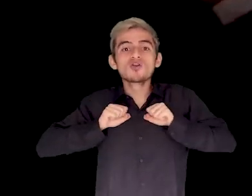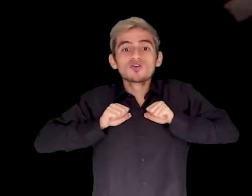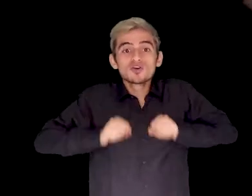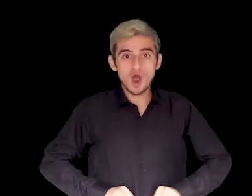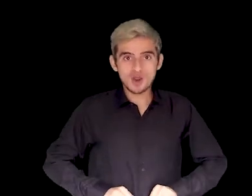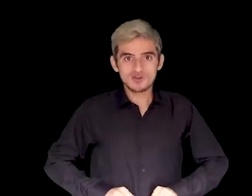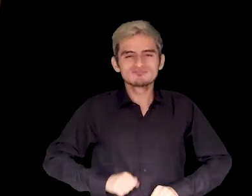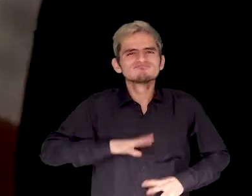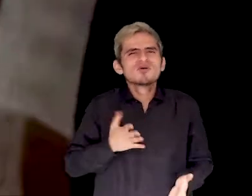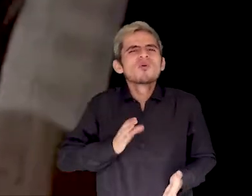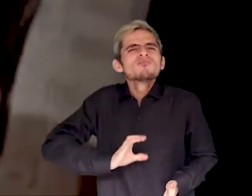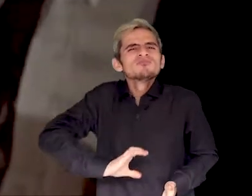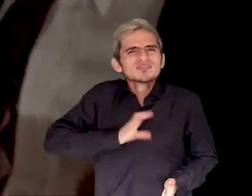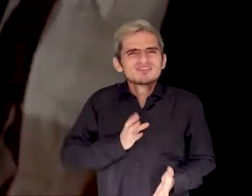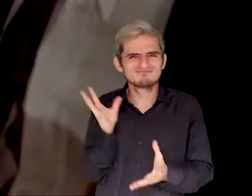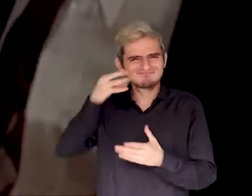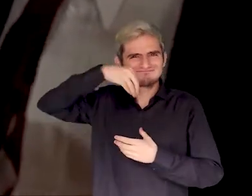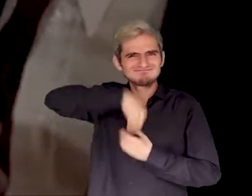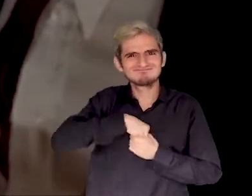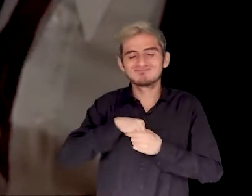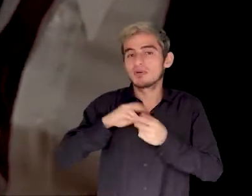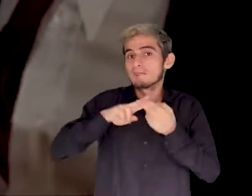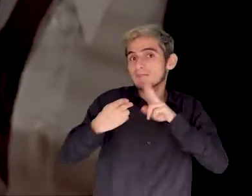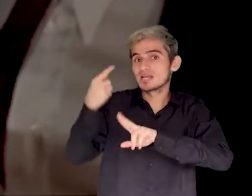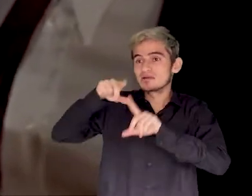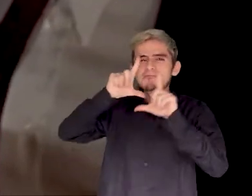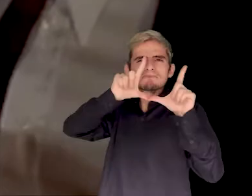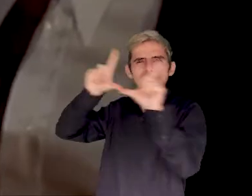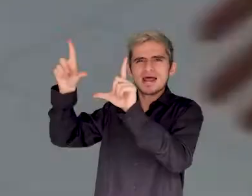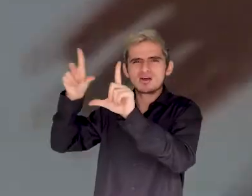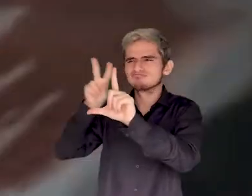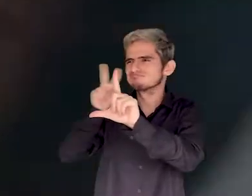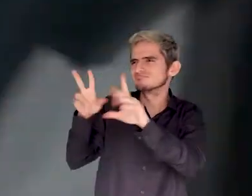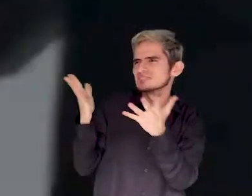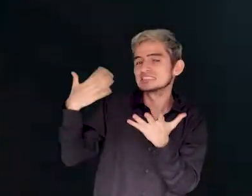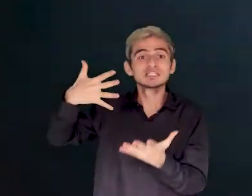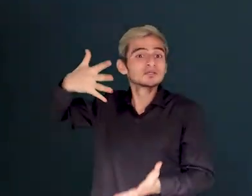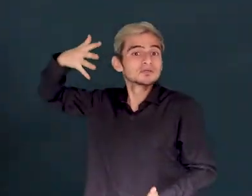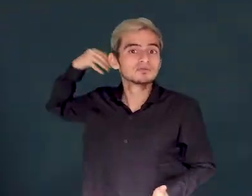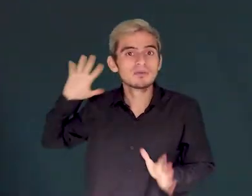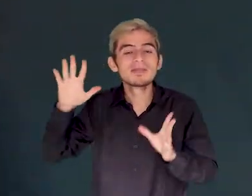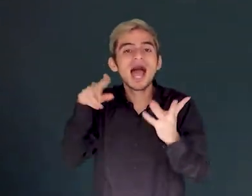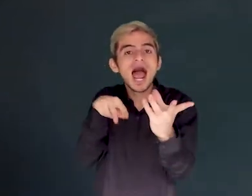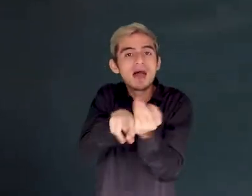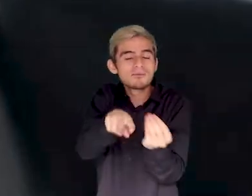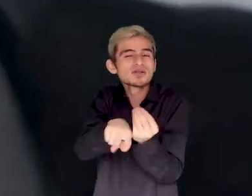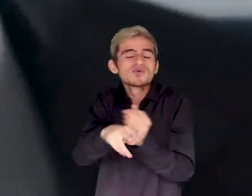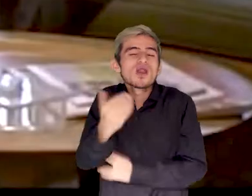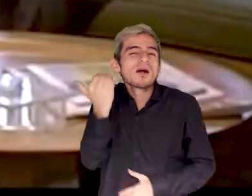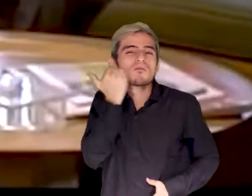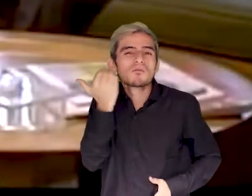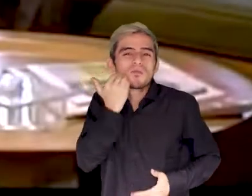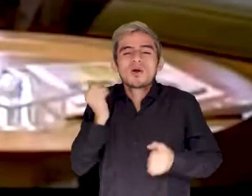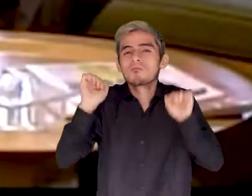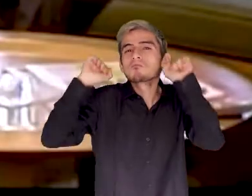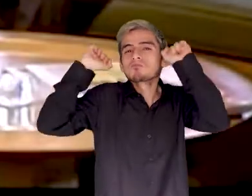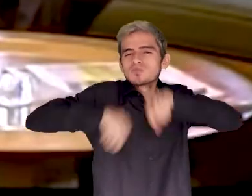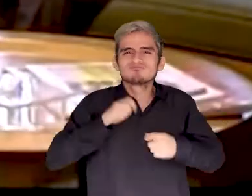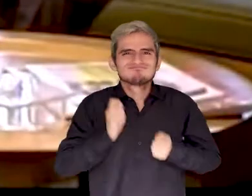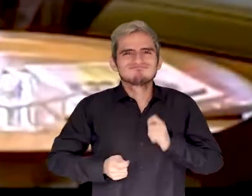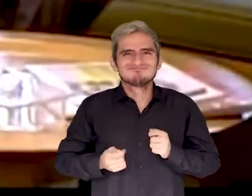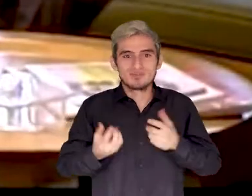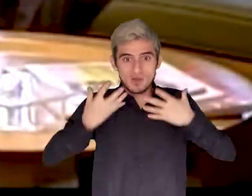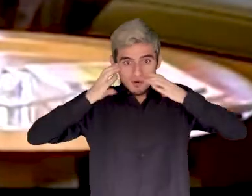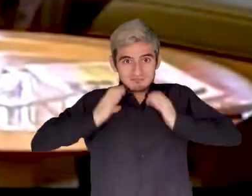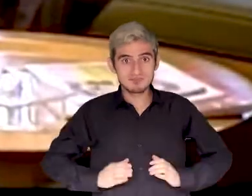determinada característica, y no solo a través de una pantalla. En un principio, con las primeras obras audiovisuales, a la mujer se le atribuían